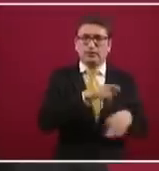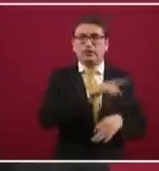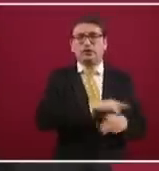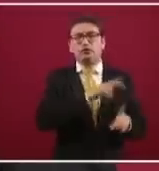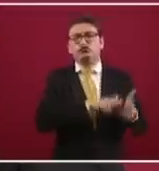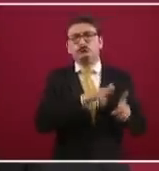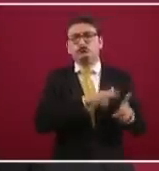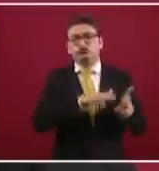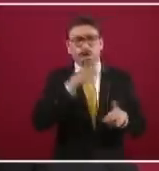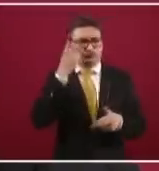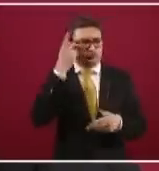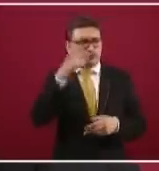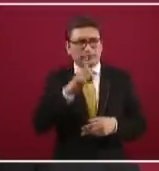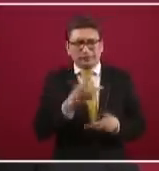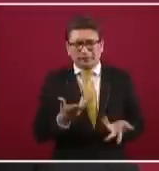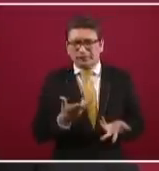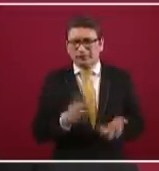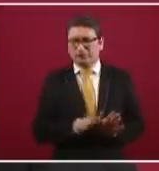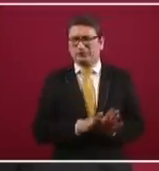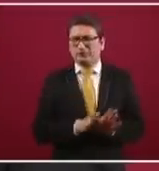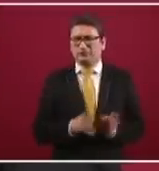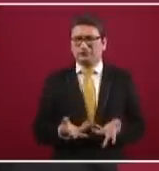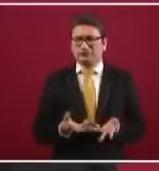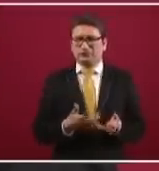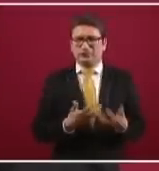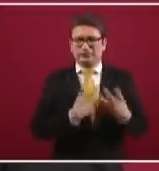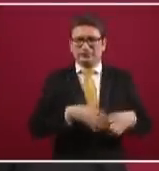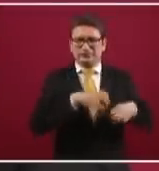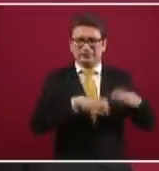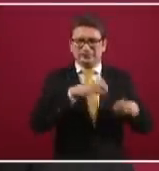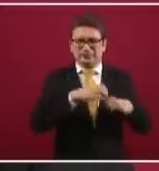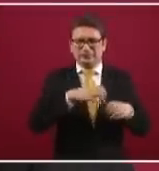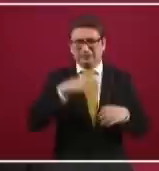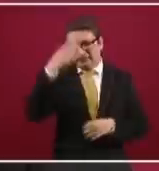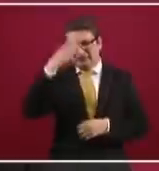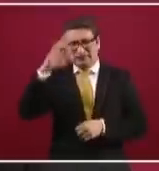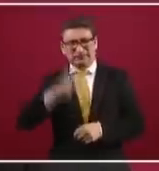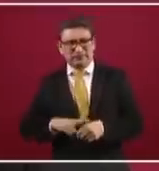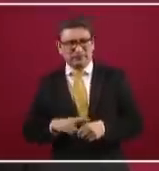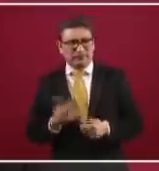ferrocarriles nacionales, a una empresa extranjera.